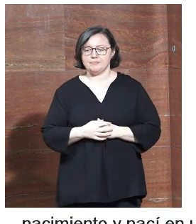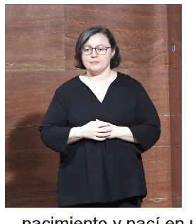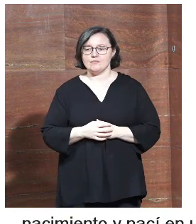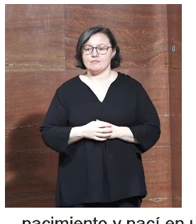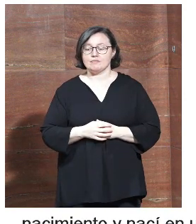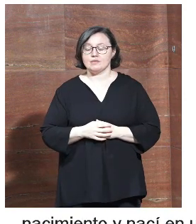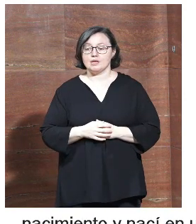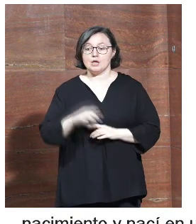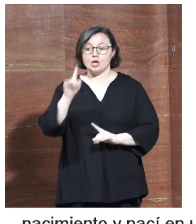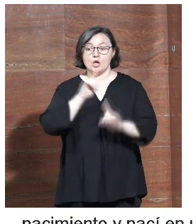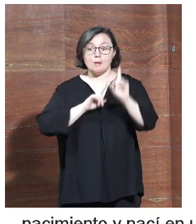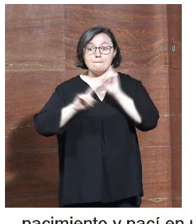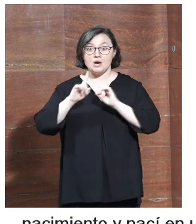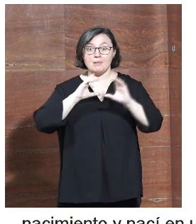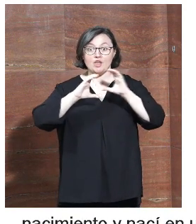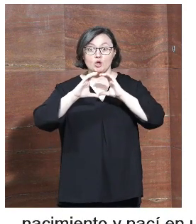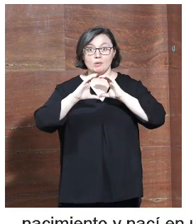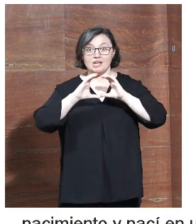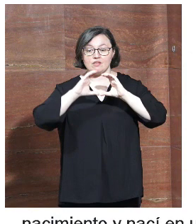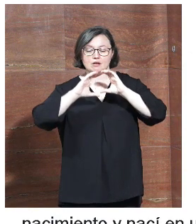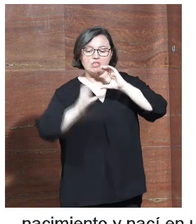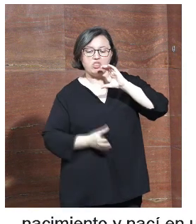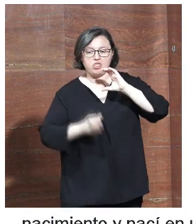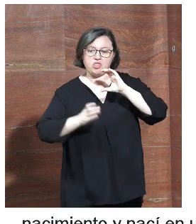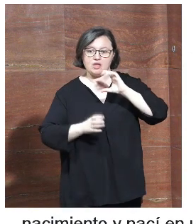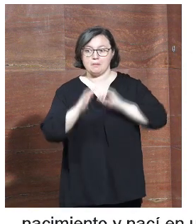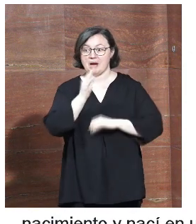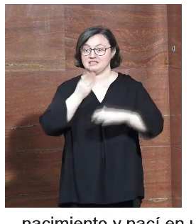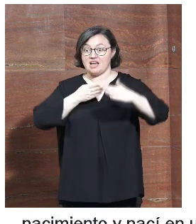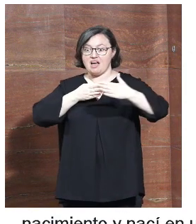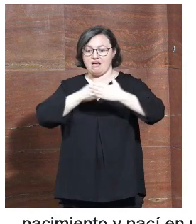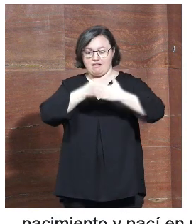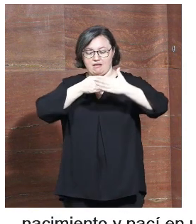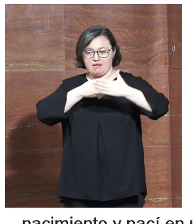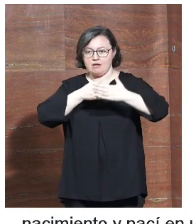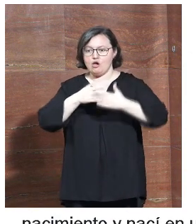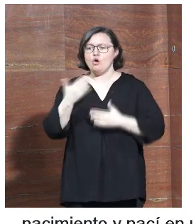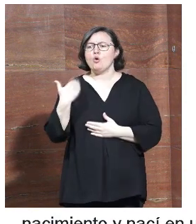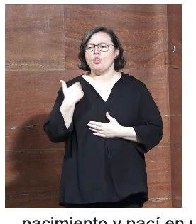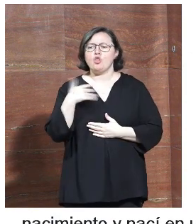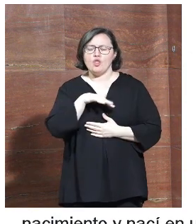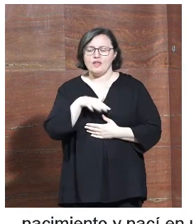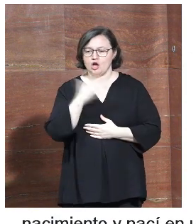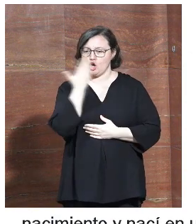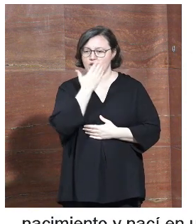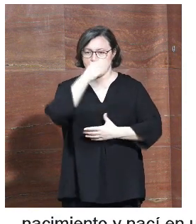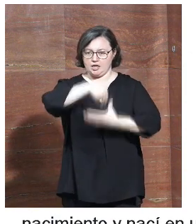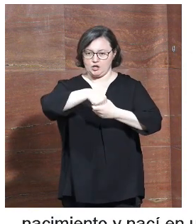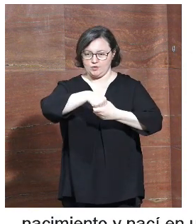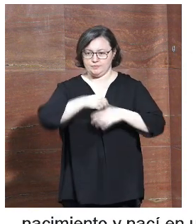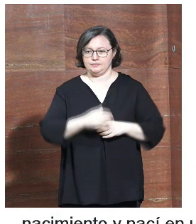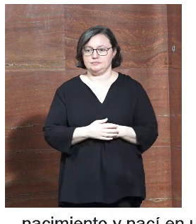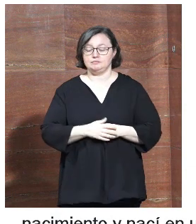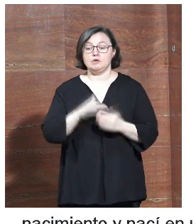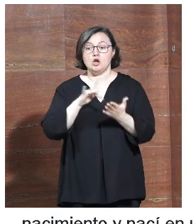Mi primer problema de comunicación y de accesibilidad fue en el colegio.